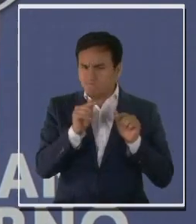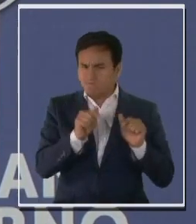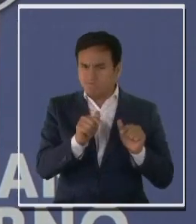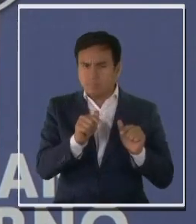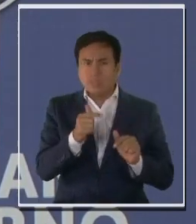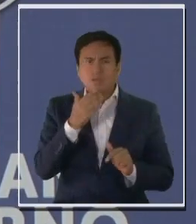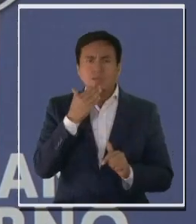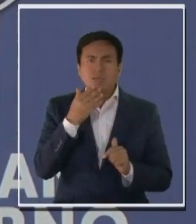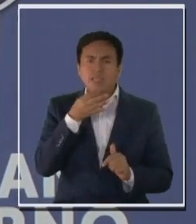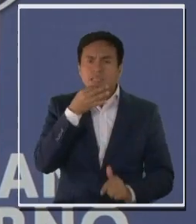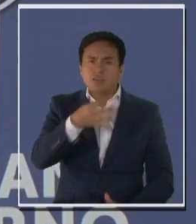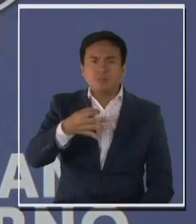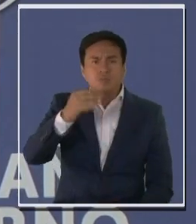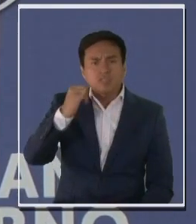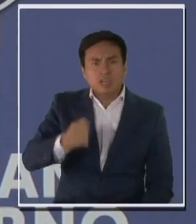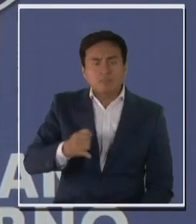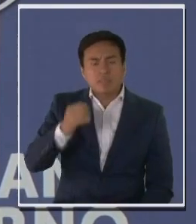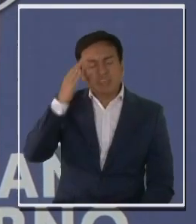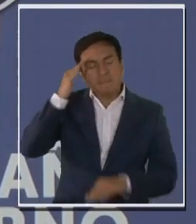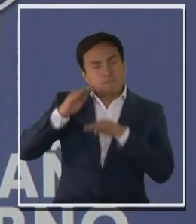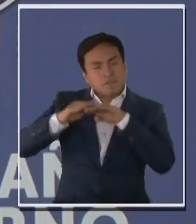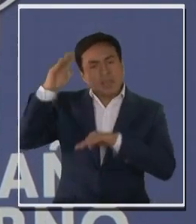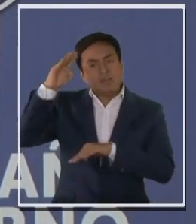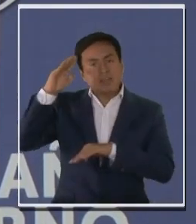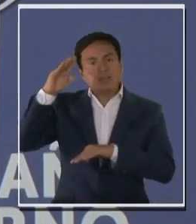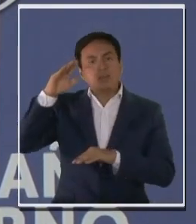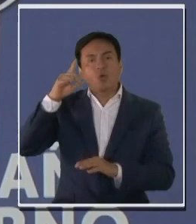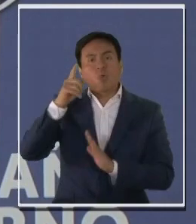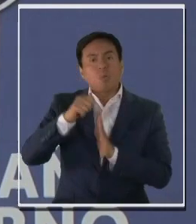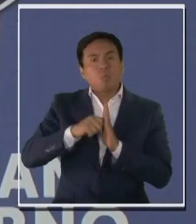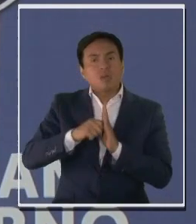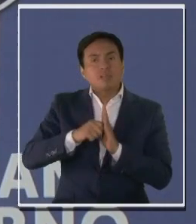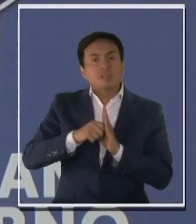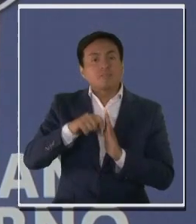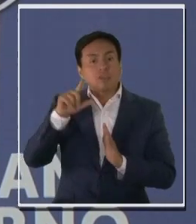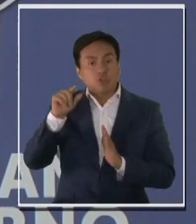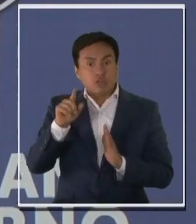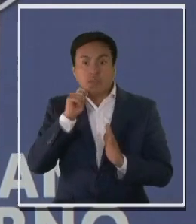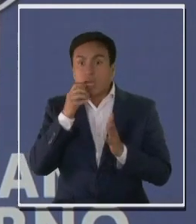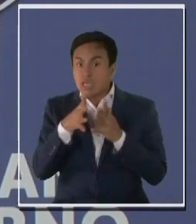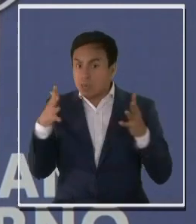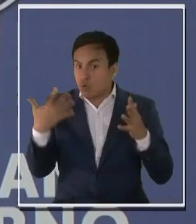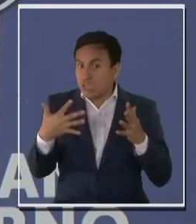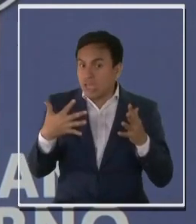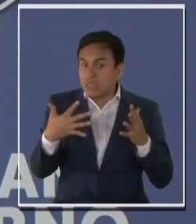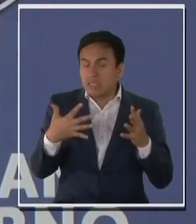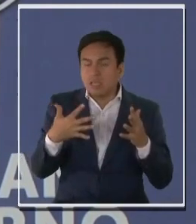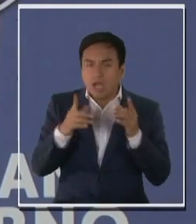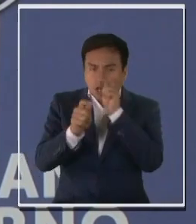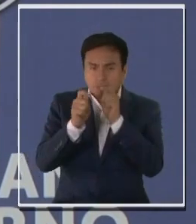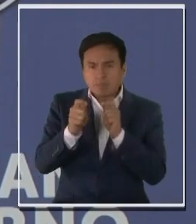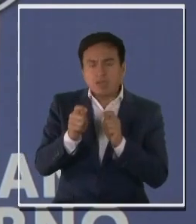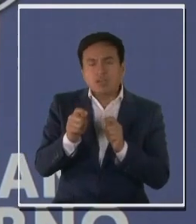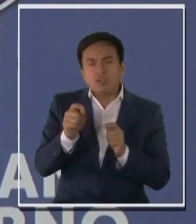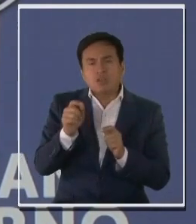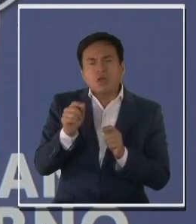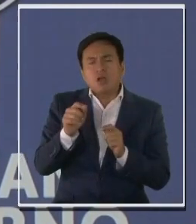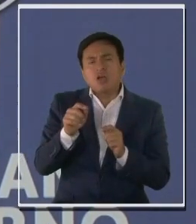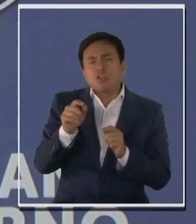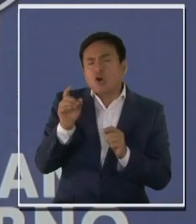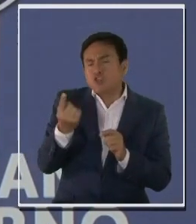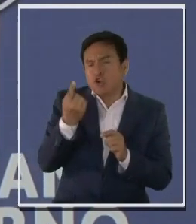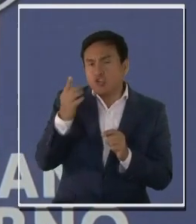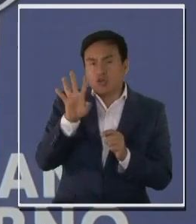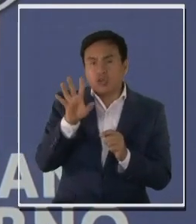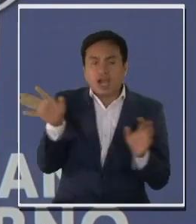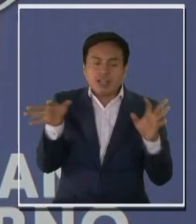por supuesto lo que hemos dicho siempre la fiebre en menor de un mes es uno de los signos de alarma importante aunque no aislado por supuesto y tiene